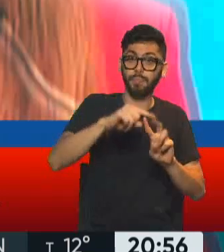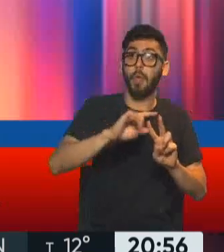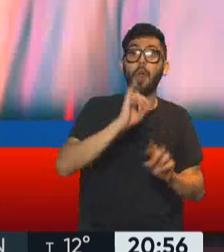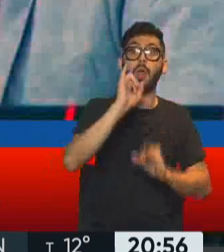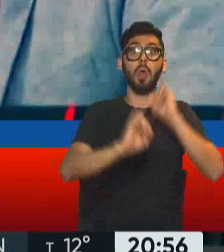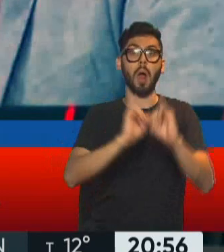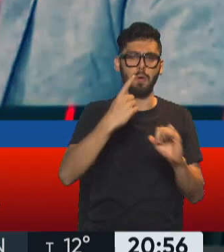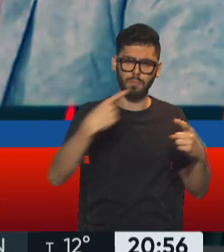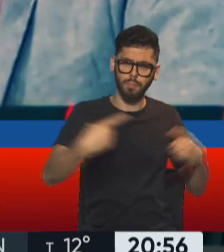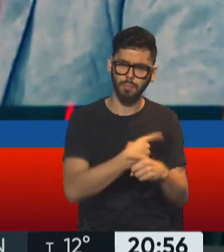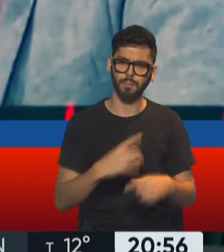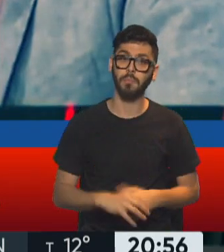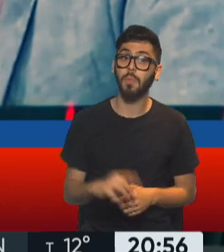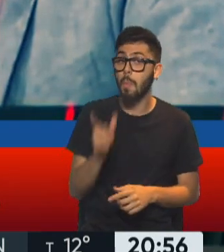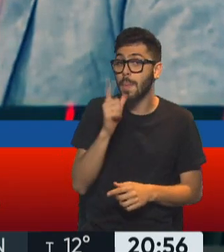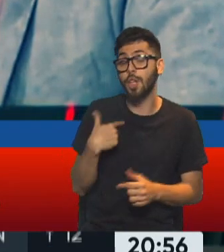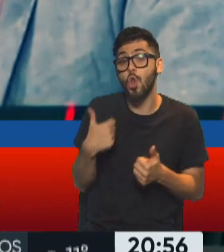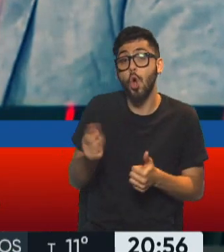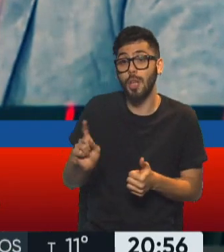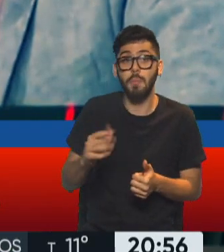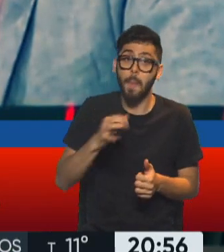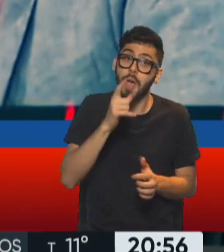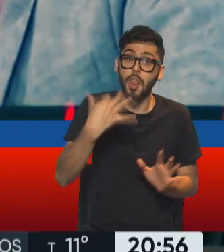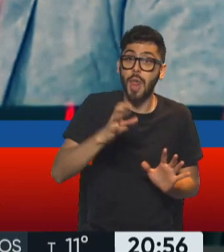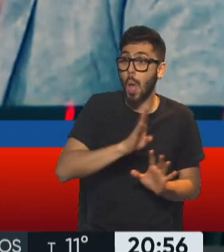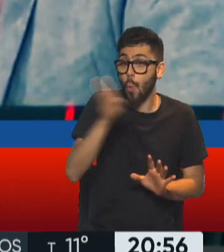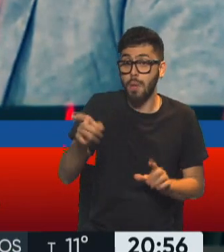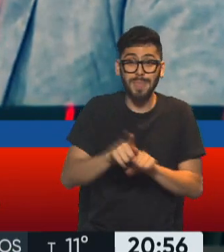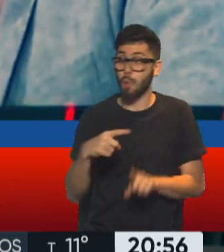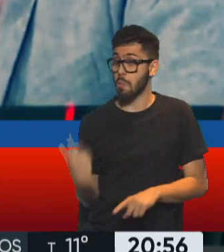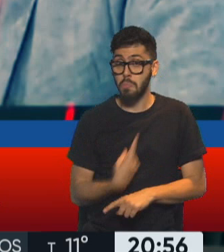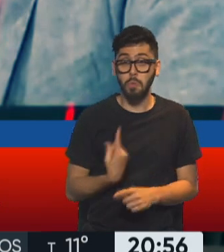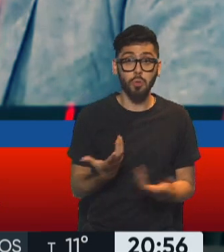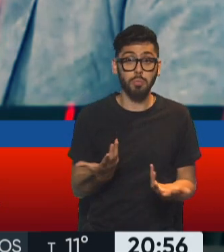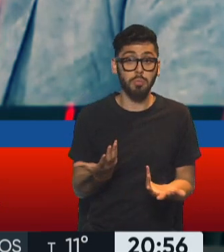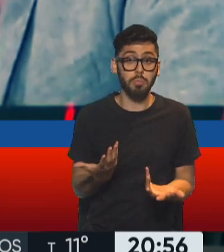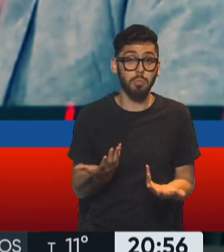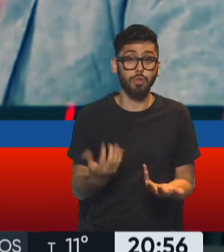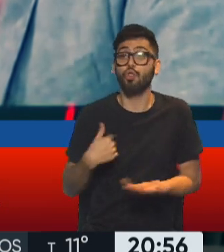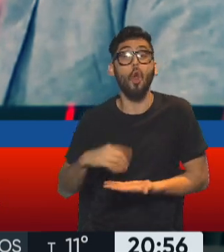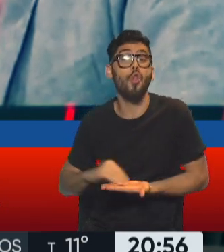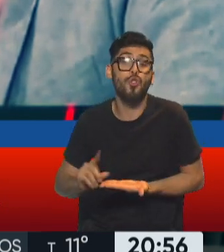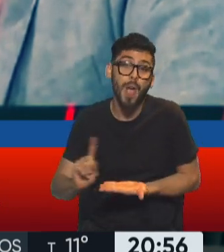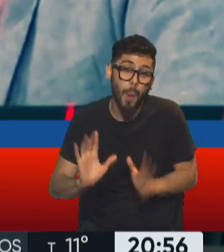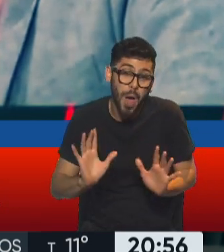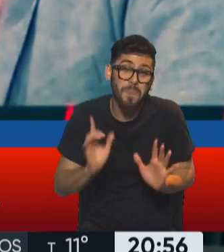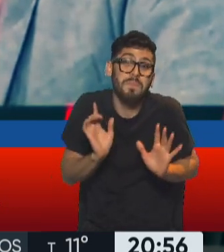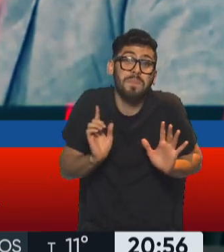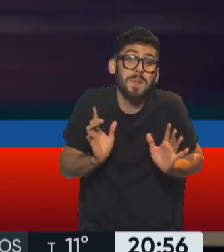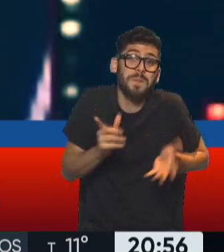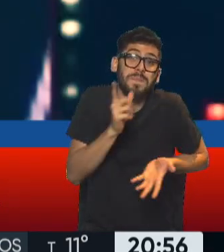adelante. No me parece bien, me parece que se debería presentar como cualquiera de nosotros. Me parece que yo no soy abogado, pero me parece